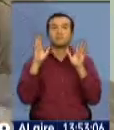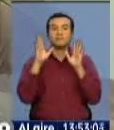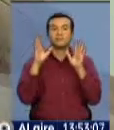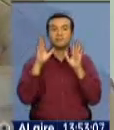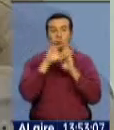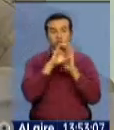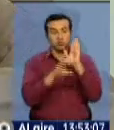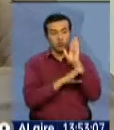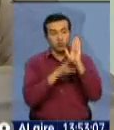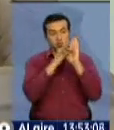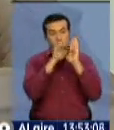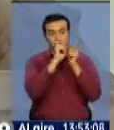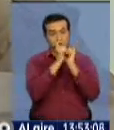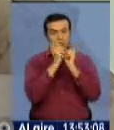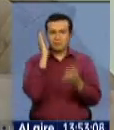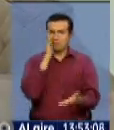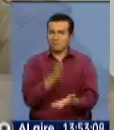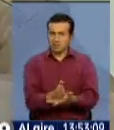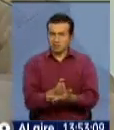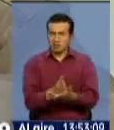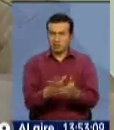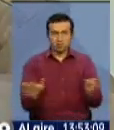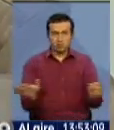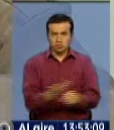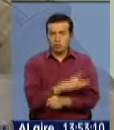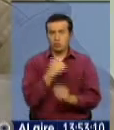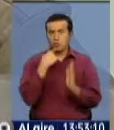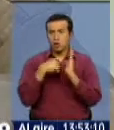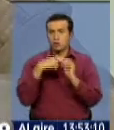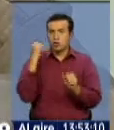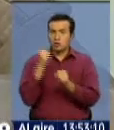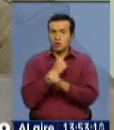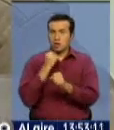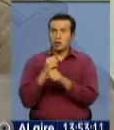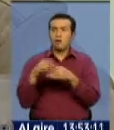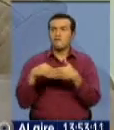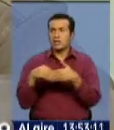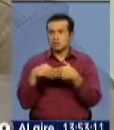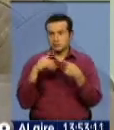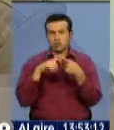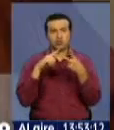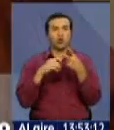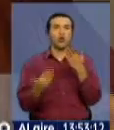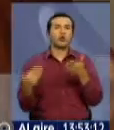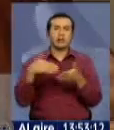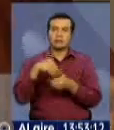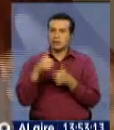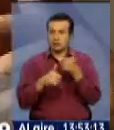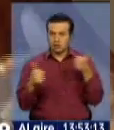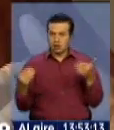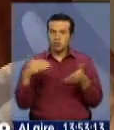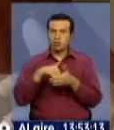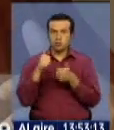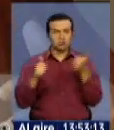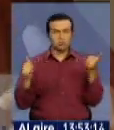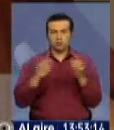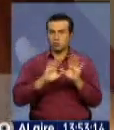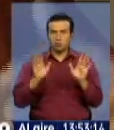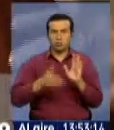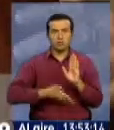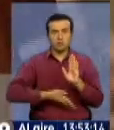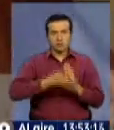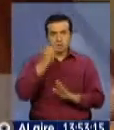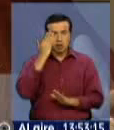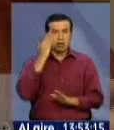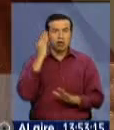esas enmiendas. Ahí está todo. Está la flexibilización, ahí está la reelección. Es que se vayan a la casa,